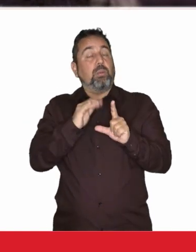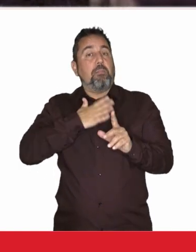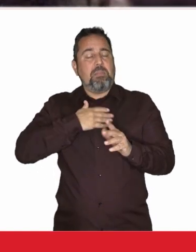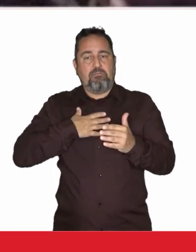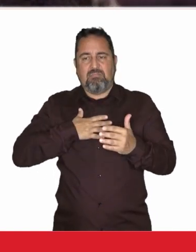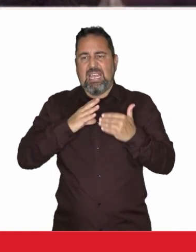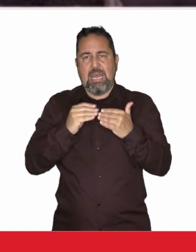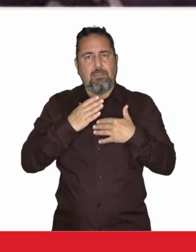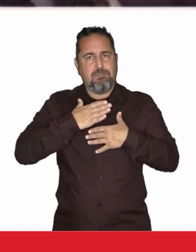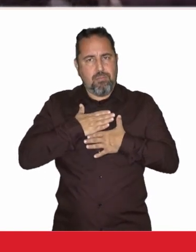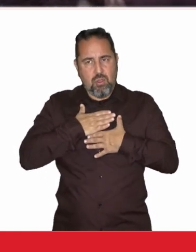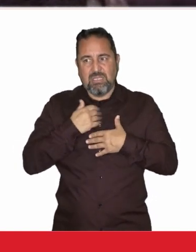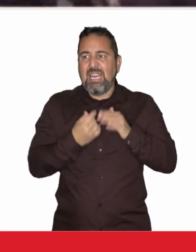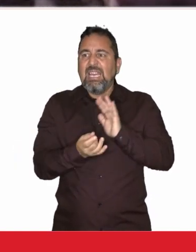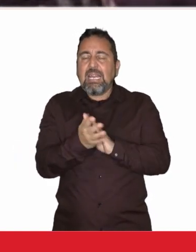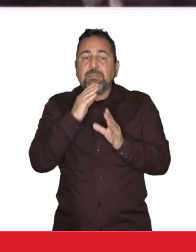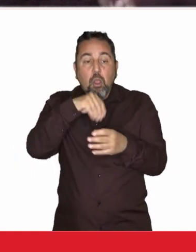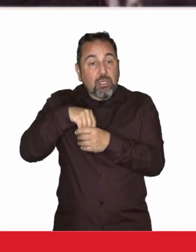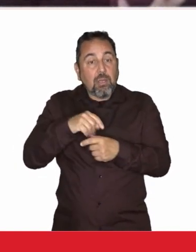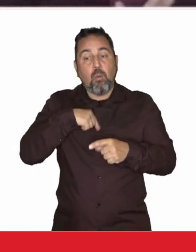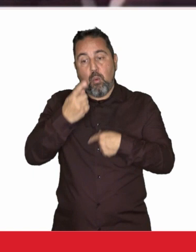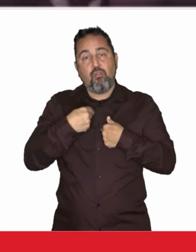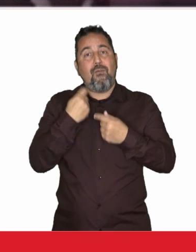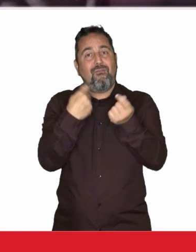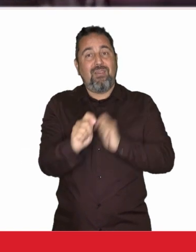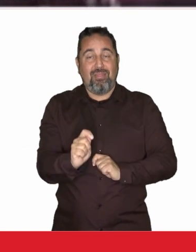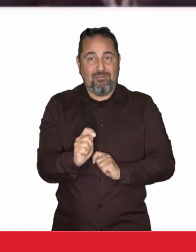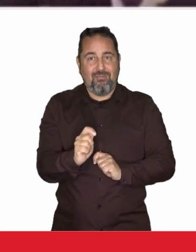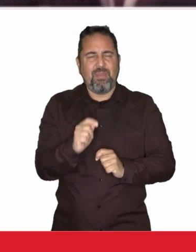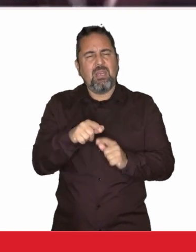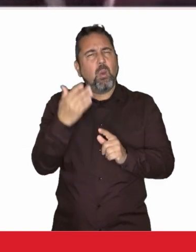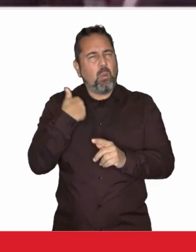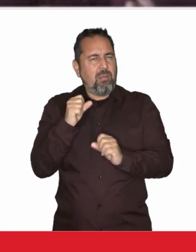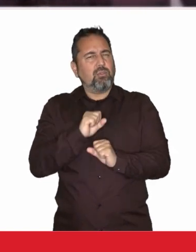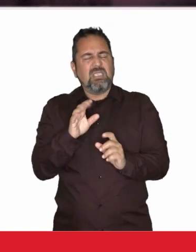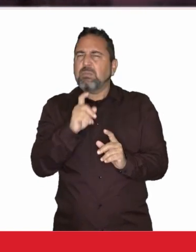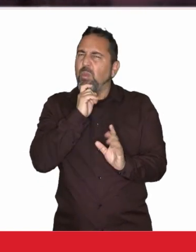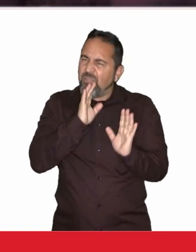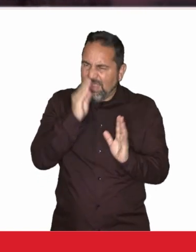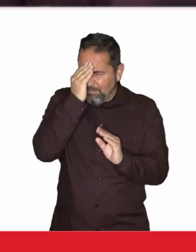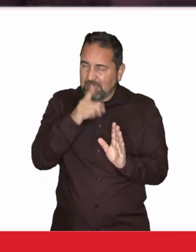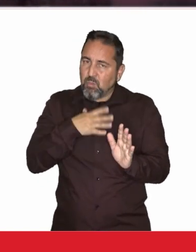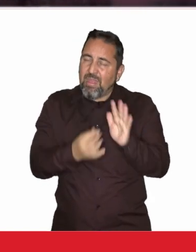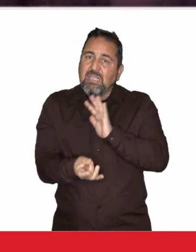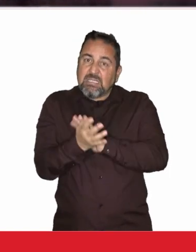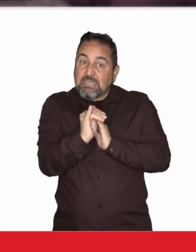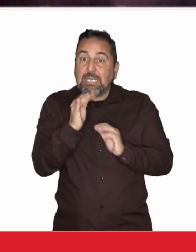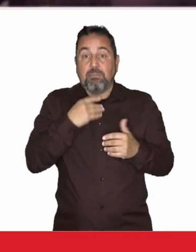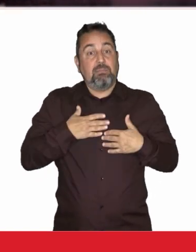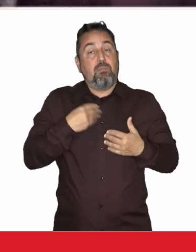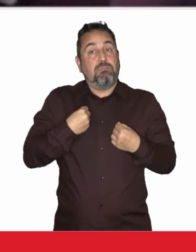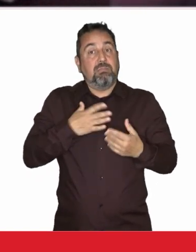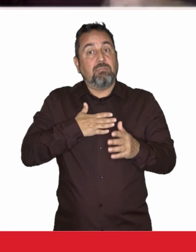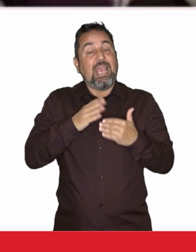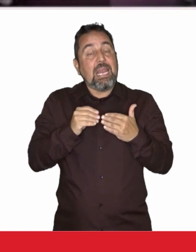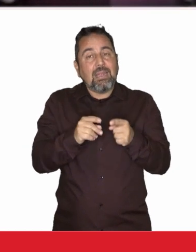YouTube, mi propio cliente es el que crea los contenidos que luego yo vendo. ¿Sí? Esto hace años sería difícil de pensar que esto pudiese existir, en el que el